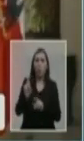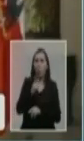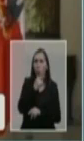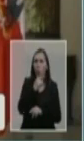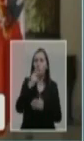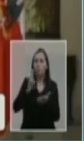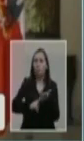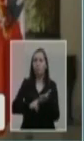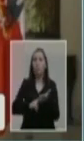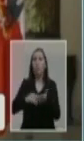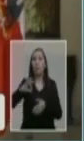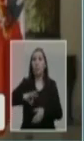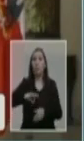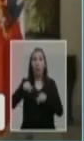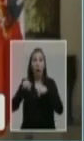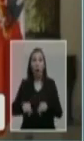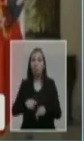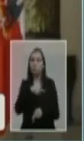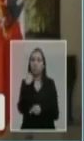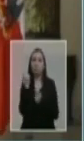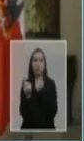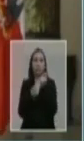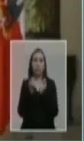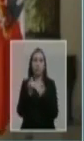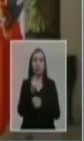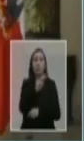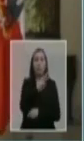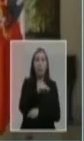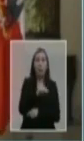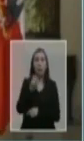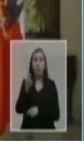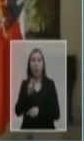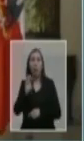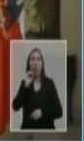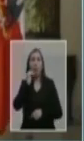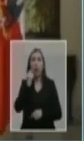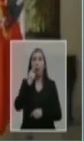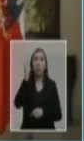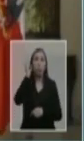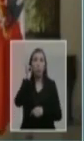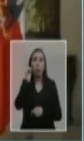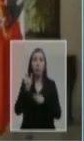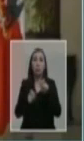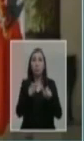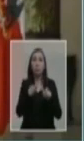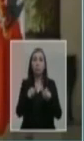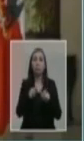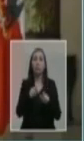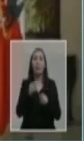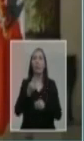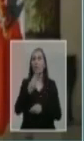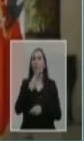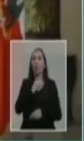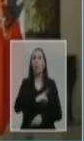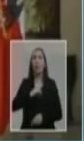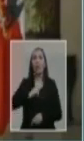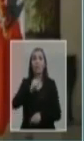van a haber muchos lobbies en Chile, porque hay gestores de inversión que quieren entrar y AFPs que están instaladas que no quieren que